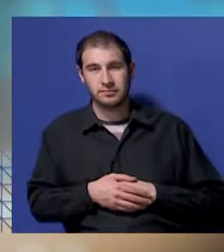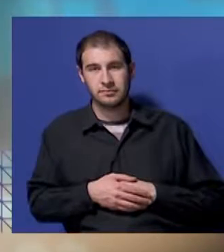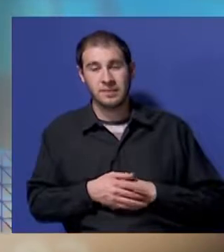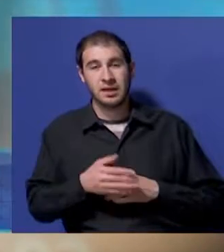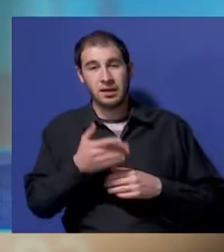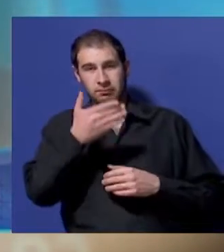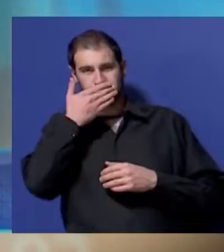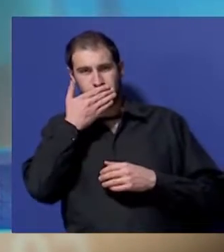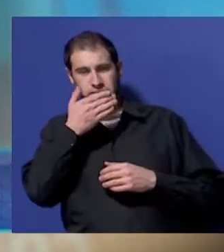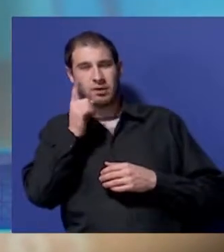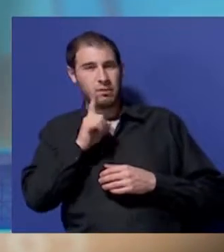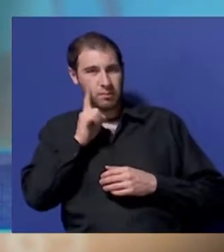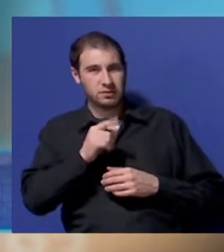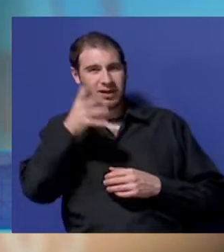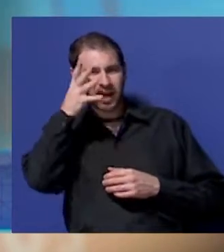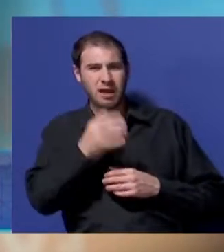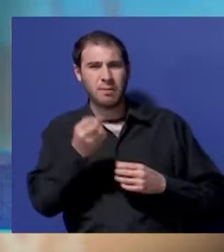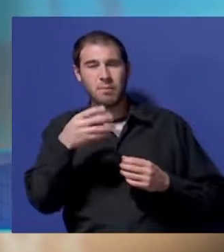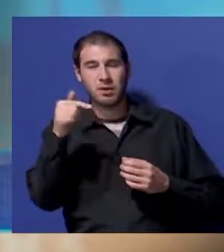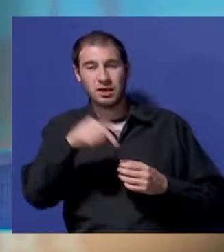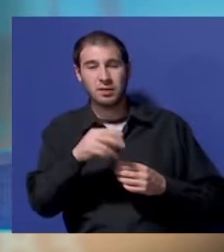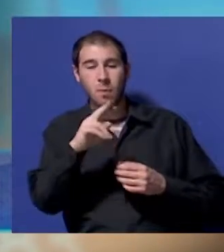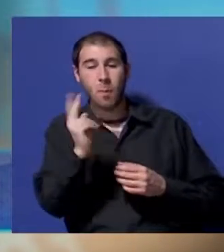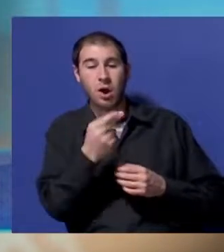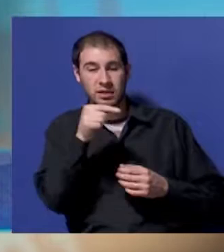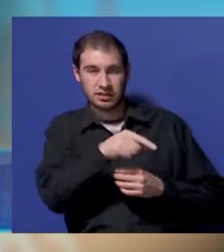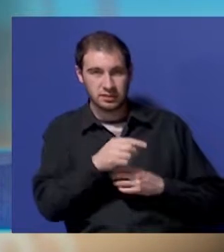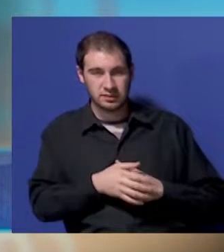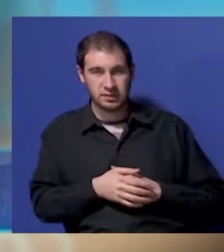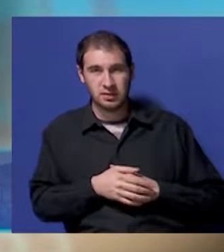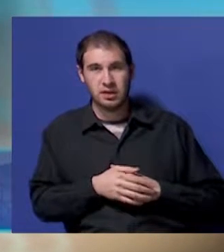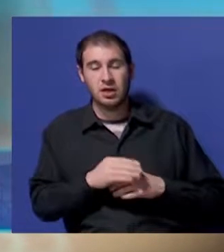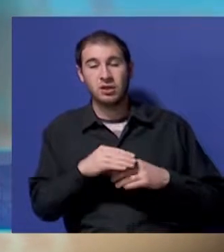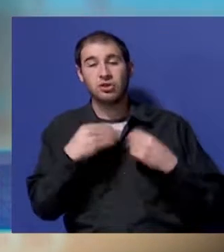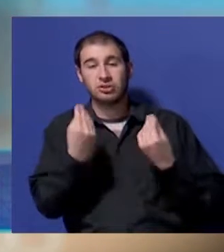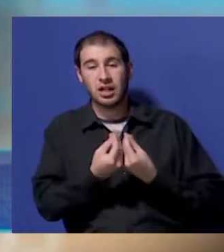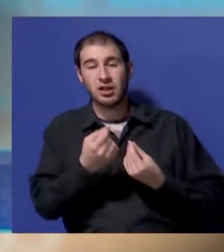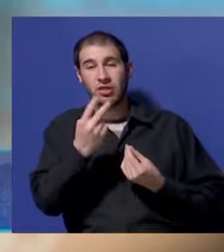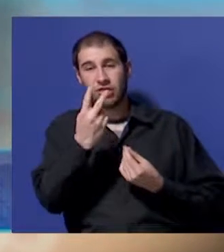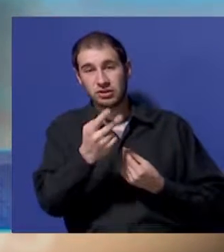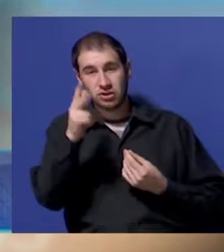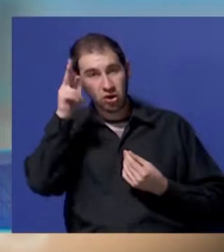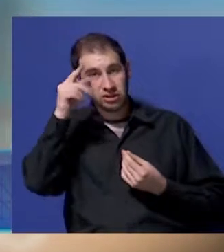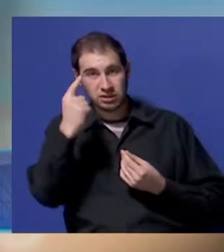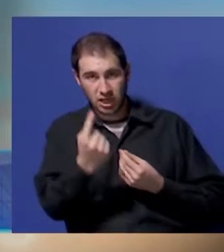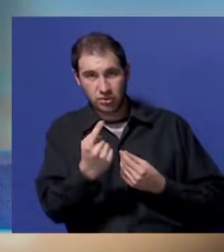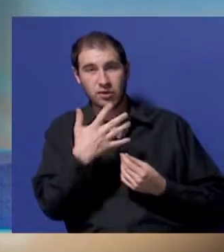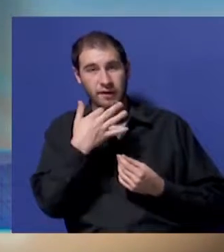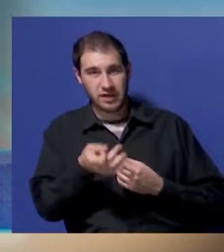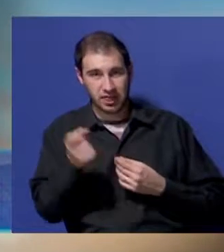Desaparición forzada, agravada por resultar la muerte de la víctima, 281 hechos en concurso